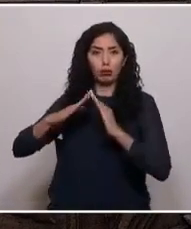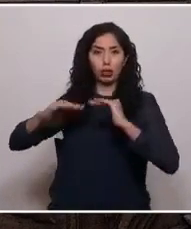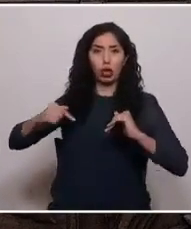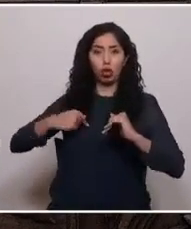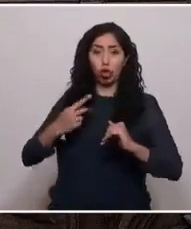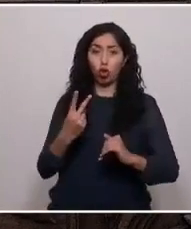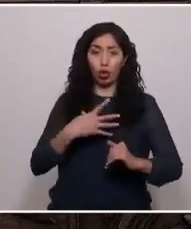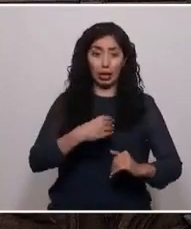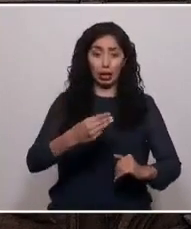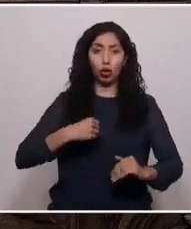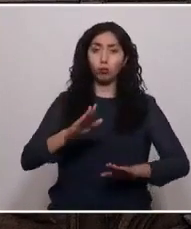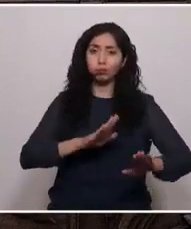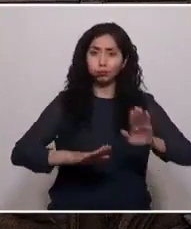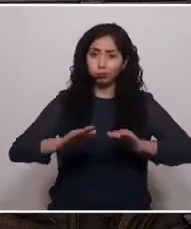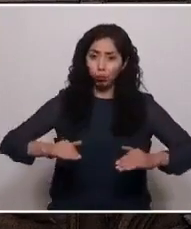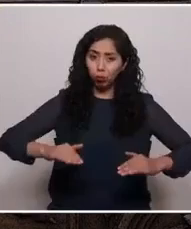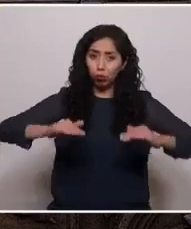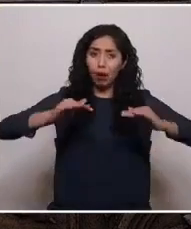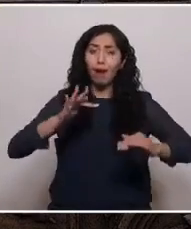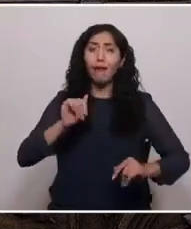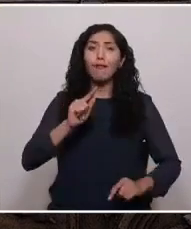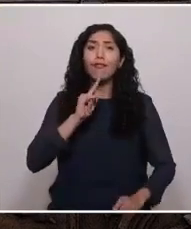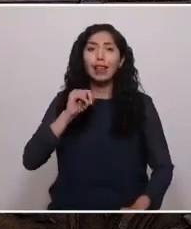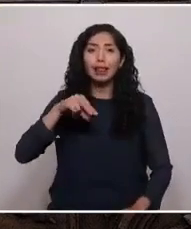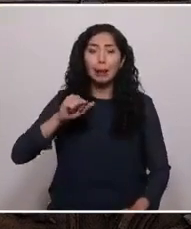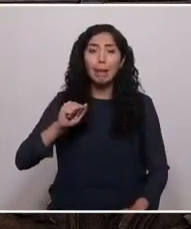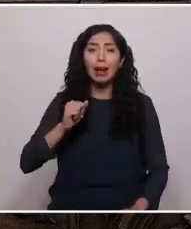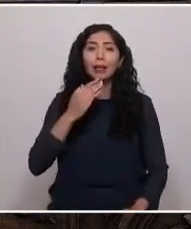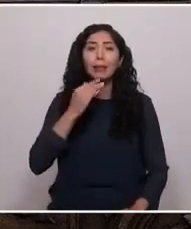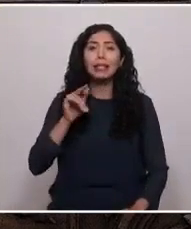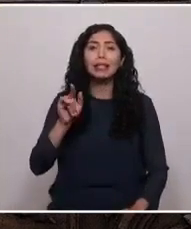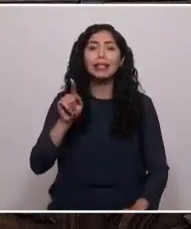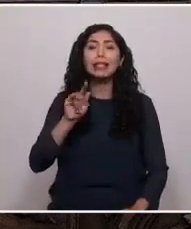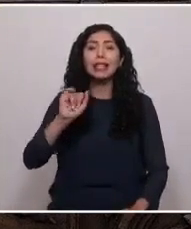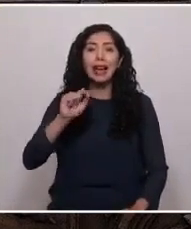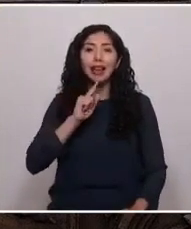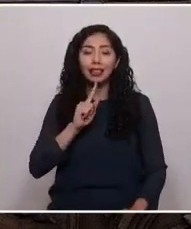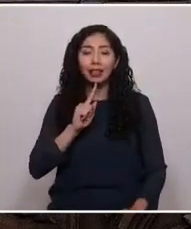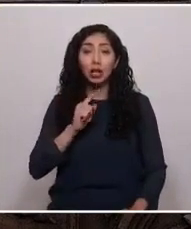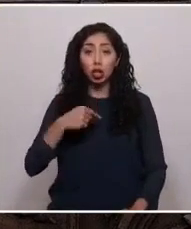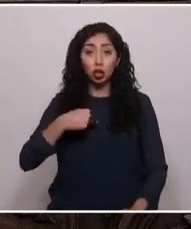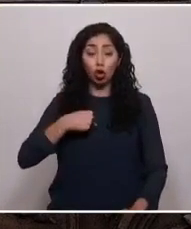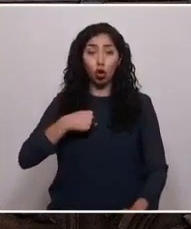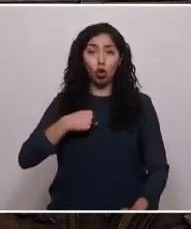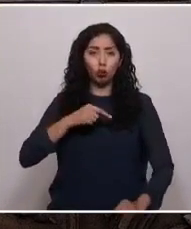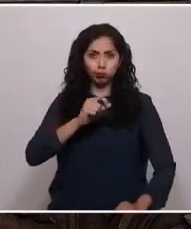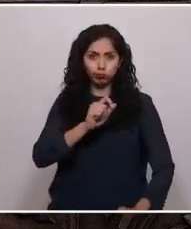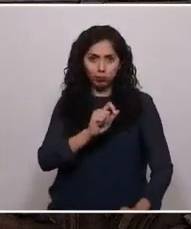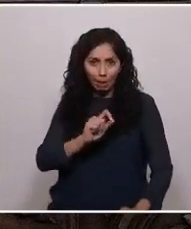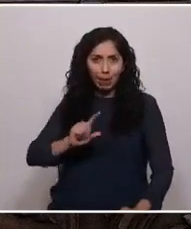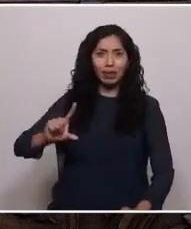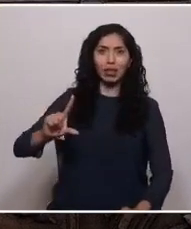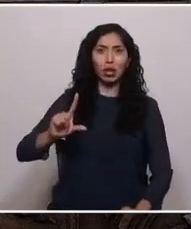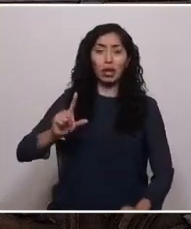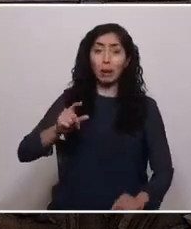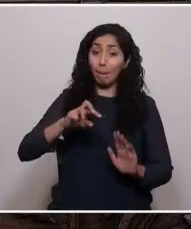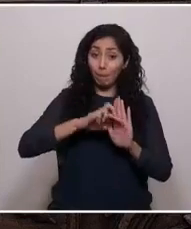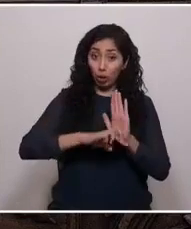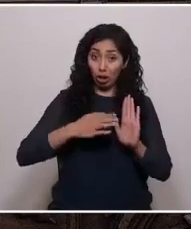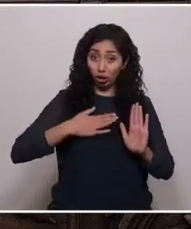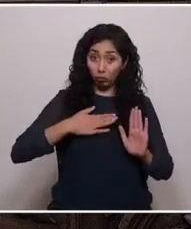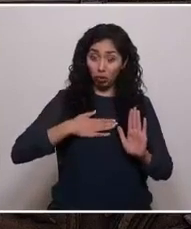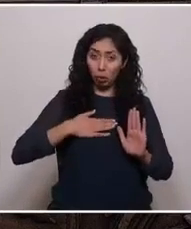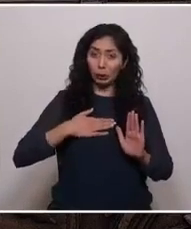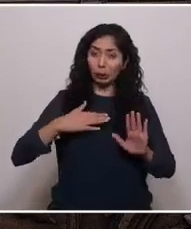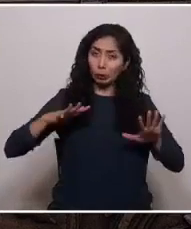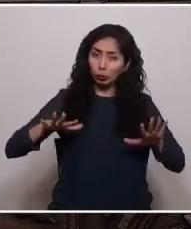fátima y sia vengo como emprendedora que ha logrado sacar adelante sus proyectos de vida como con